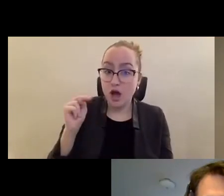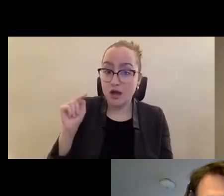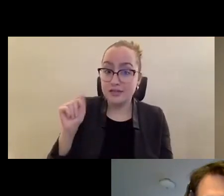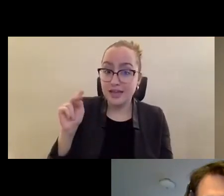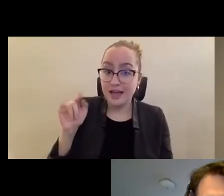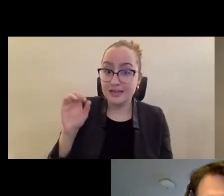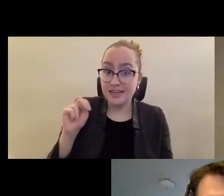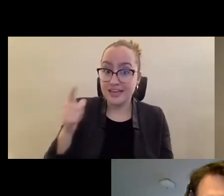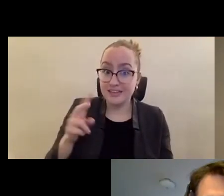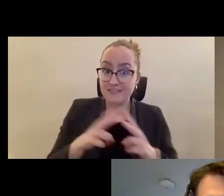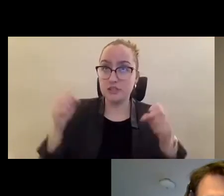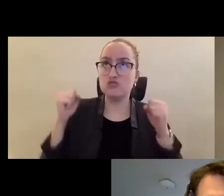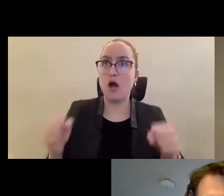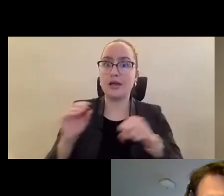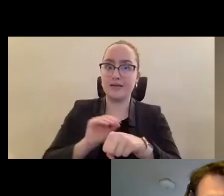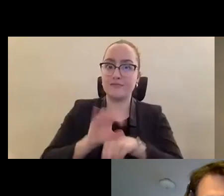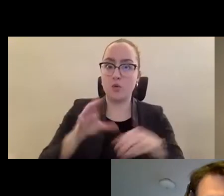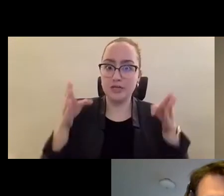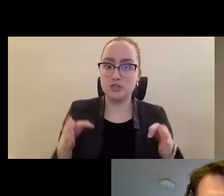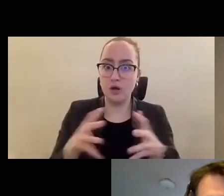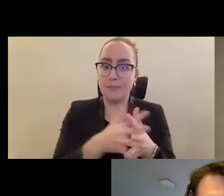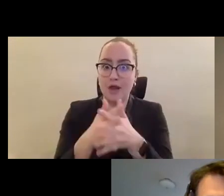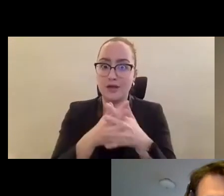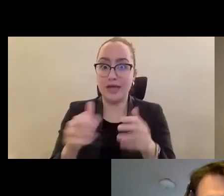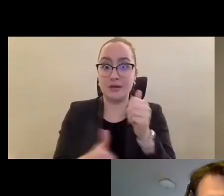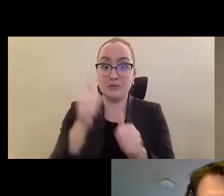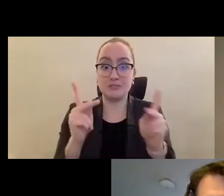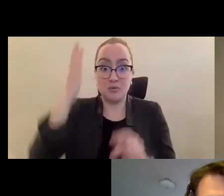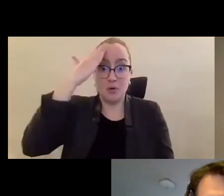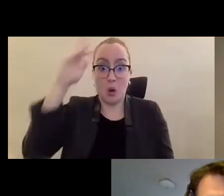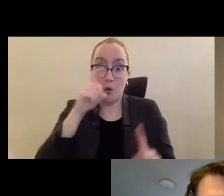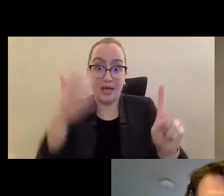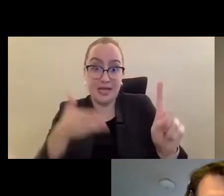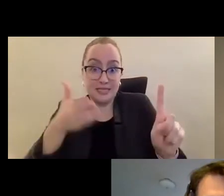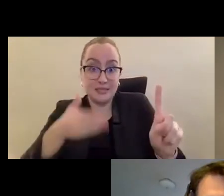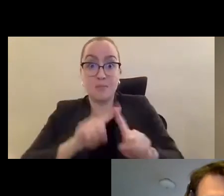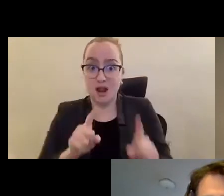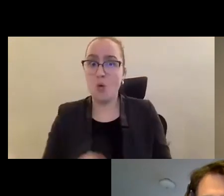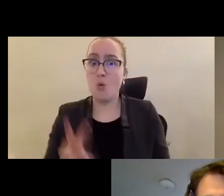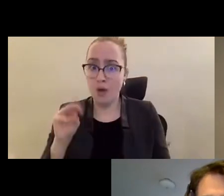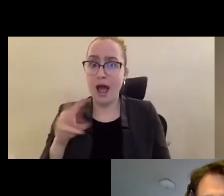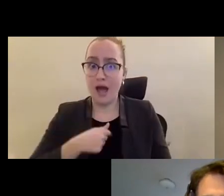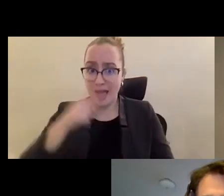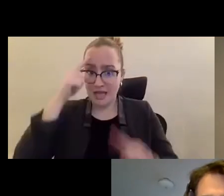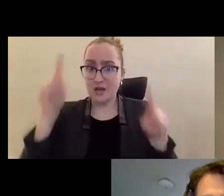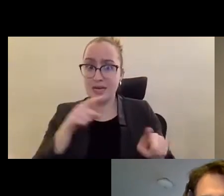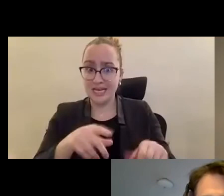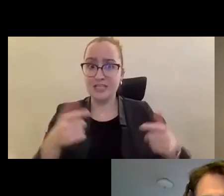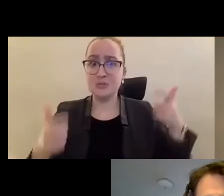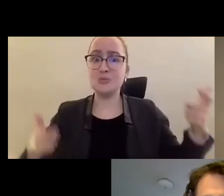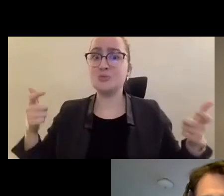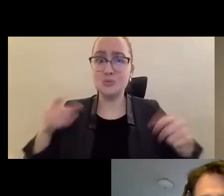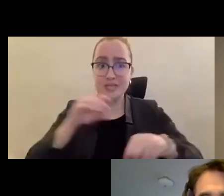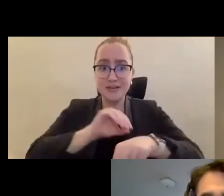atrás de esta retórica que es contra inmigrantes y xenofóbica. Y después de trabajar con